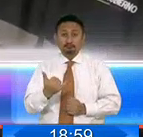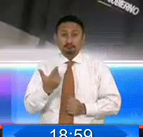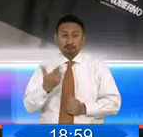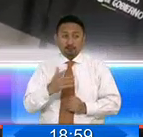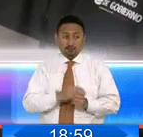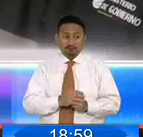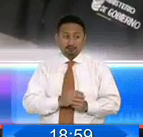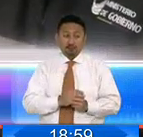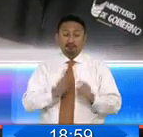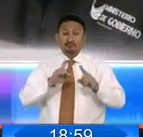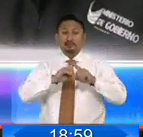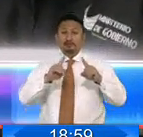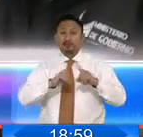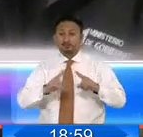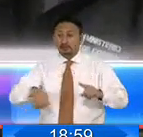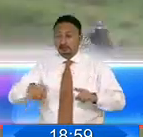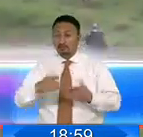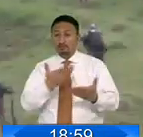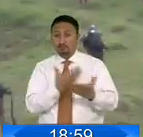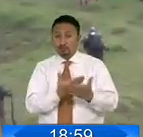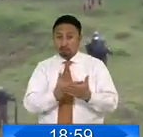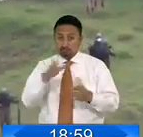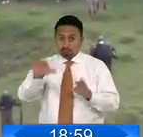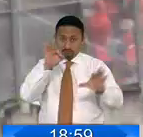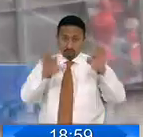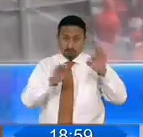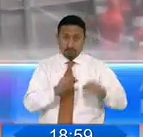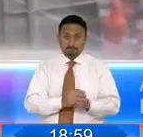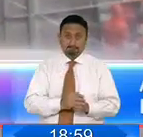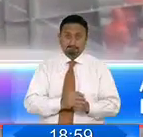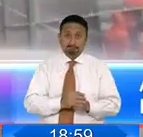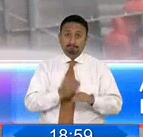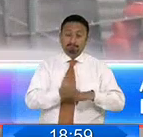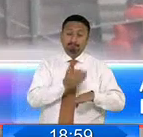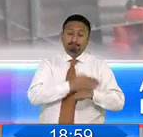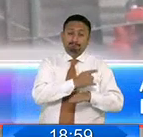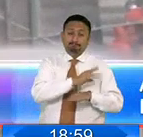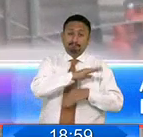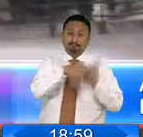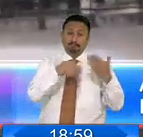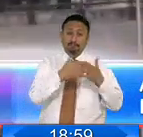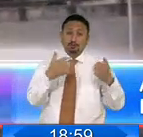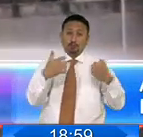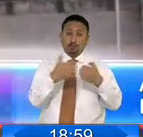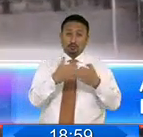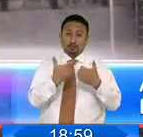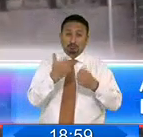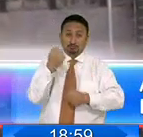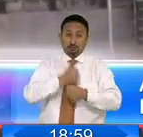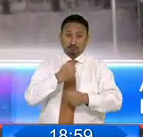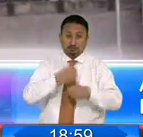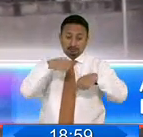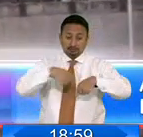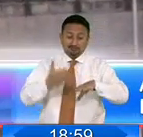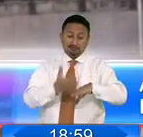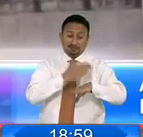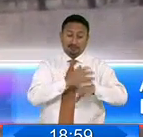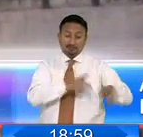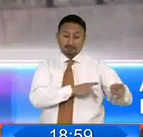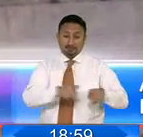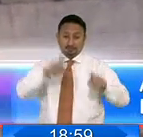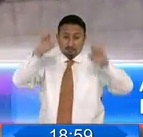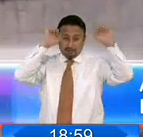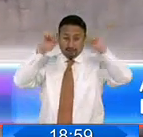diferentes indicios o elementos para este fin se tuvo que utilizar todo el poder operativo de personal y una planificación estratégica de